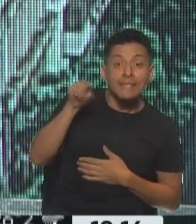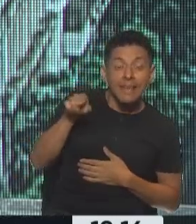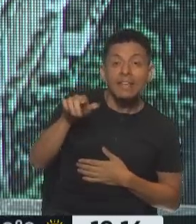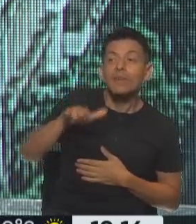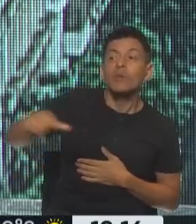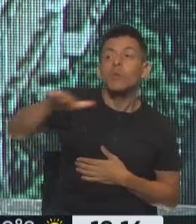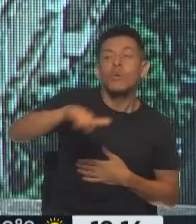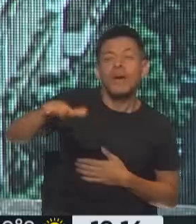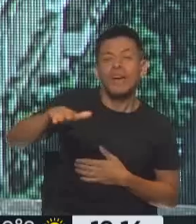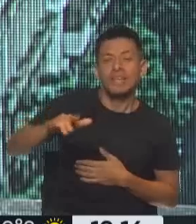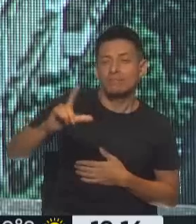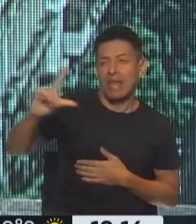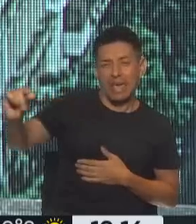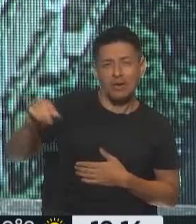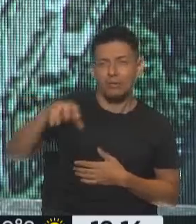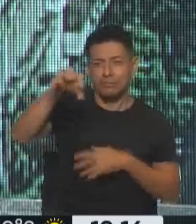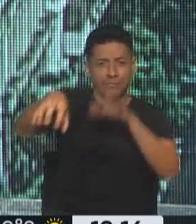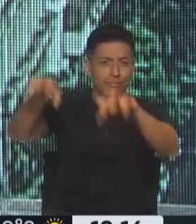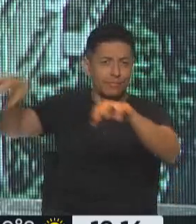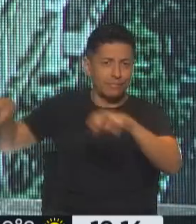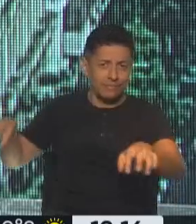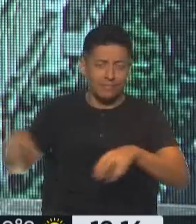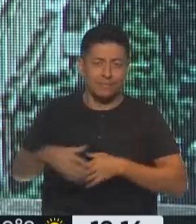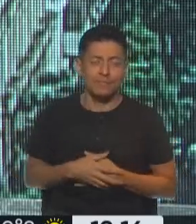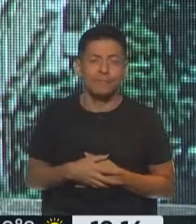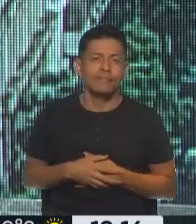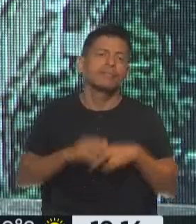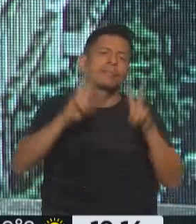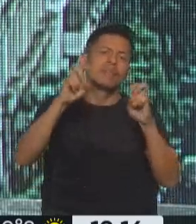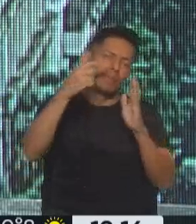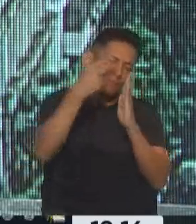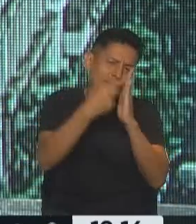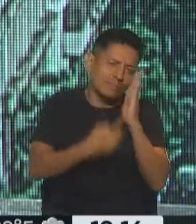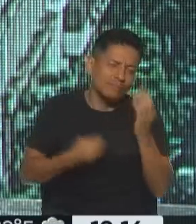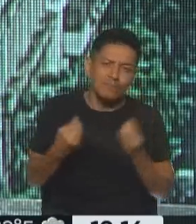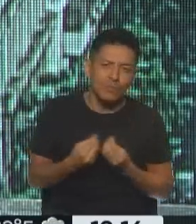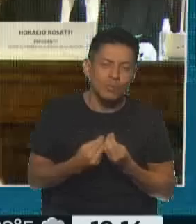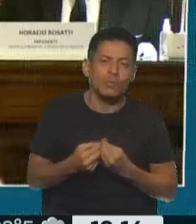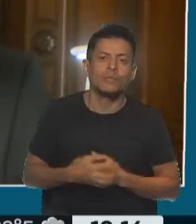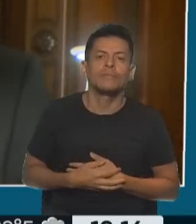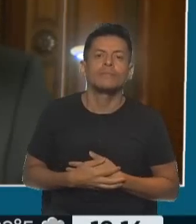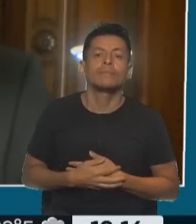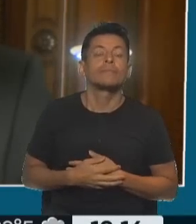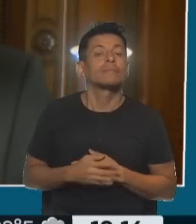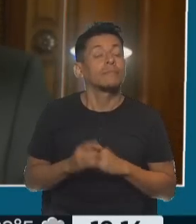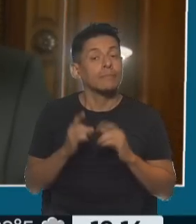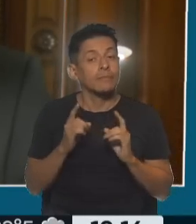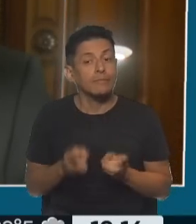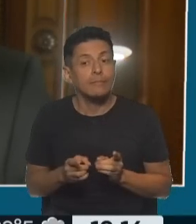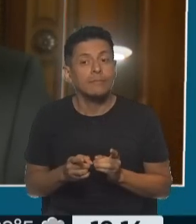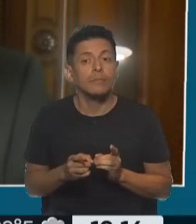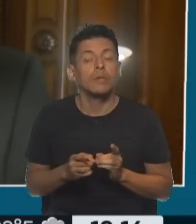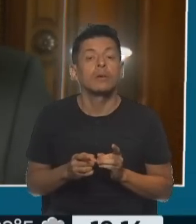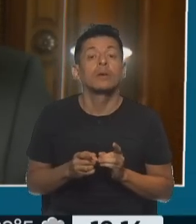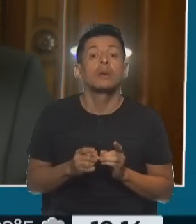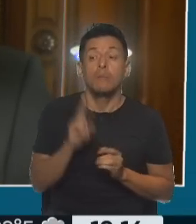sectores populares. Hay muchos temas, está el tema de la posibilidad de que